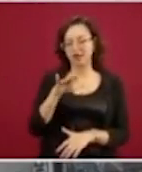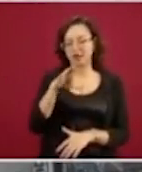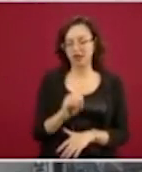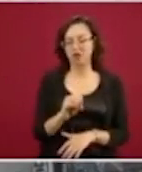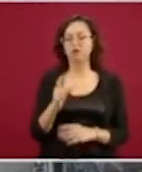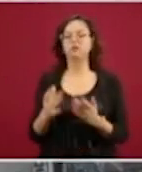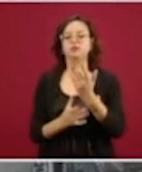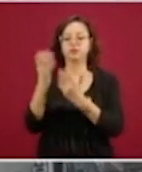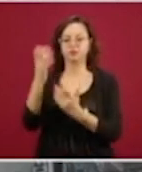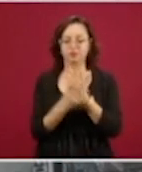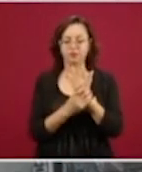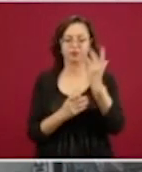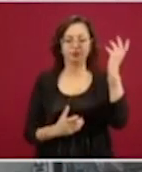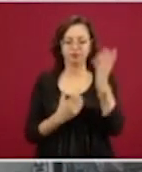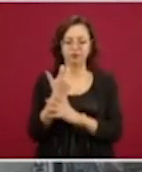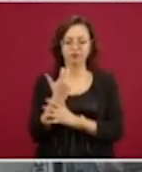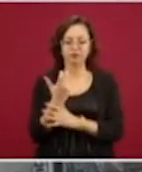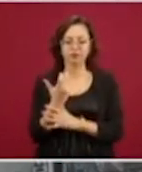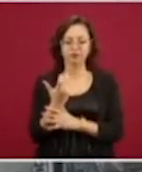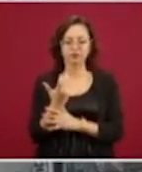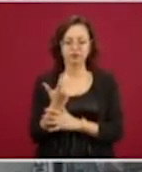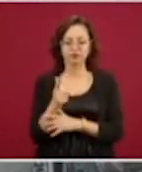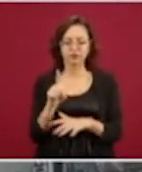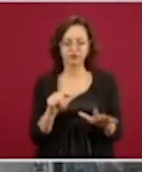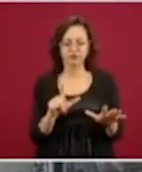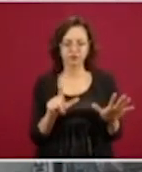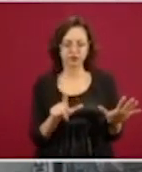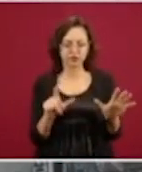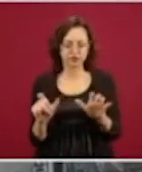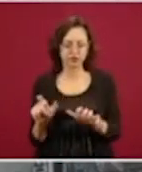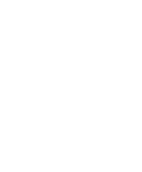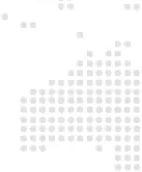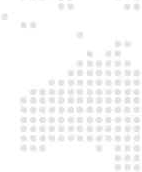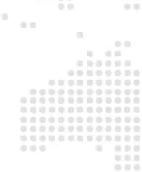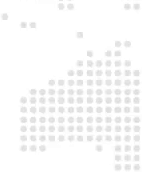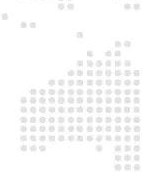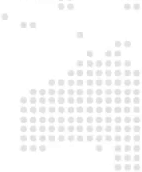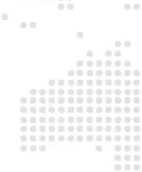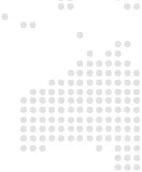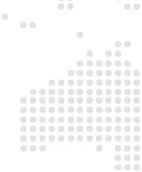guantes y 820 mil respiradores KN95.